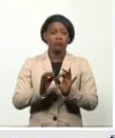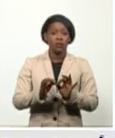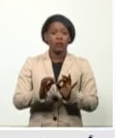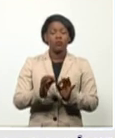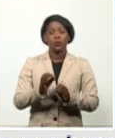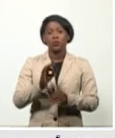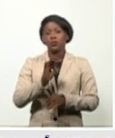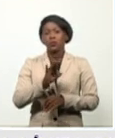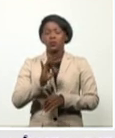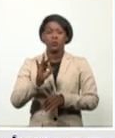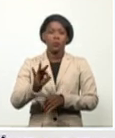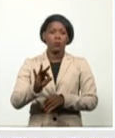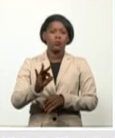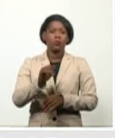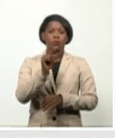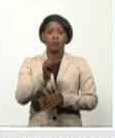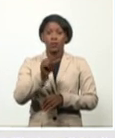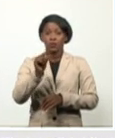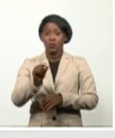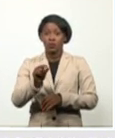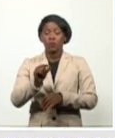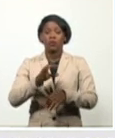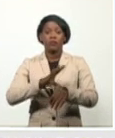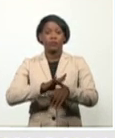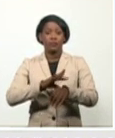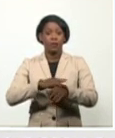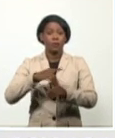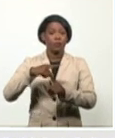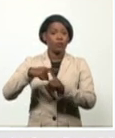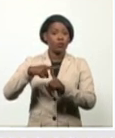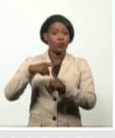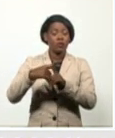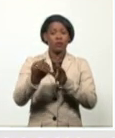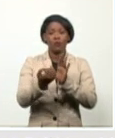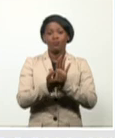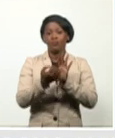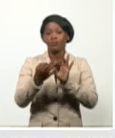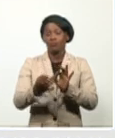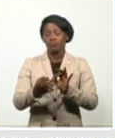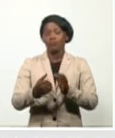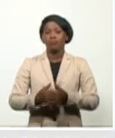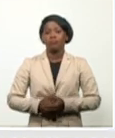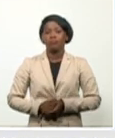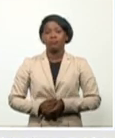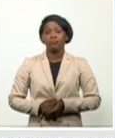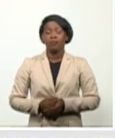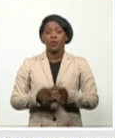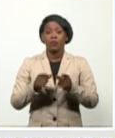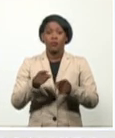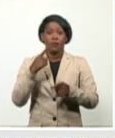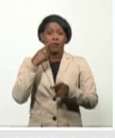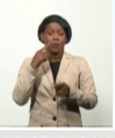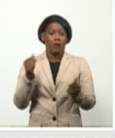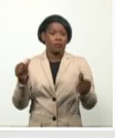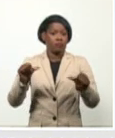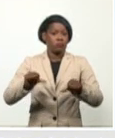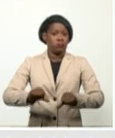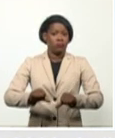98.088 casos con la COVID-19. Y lo que es peor,